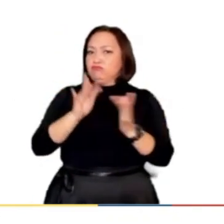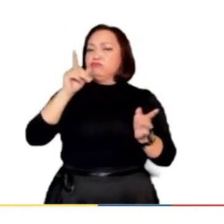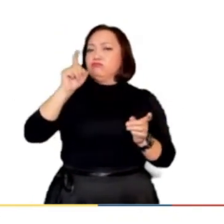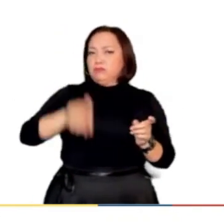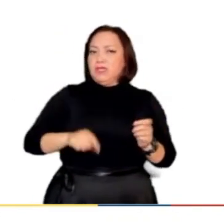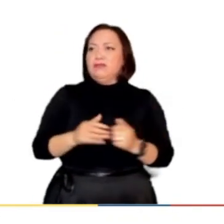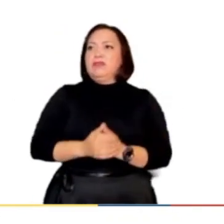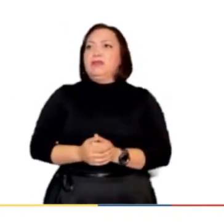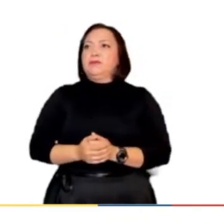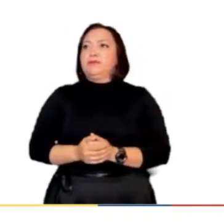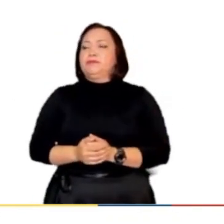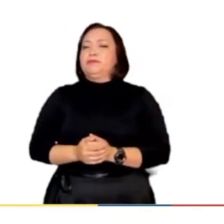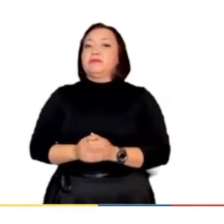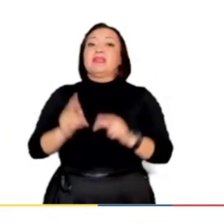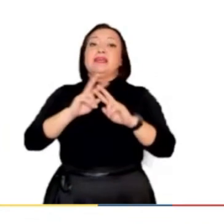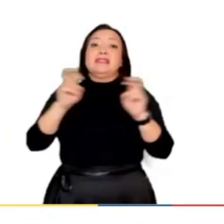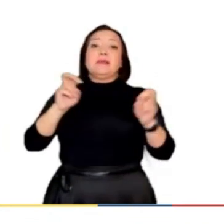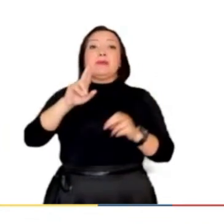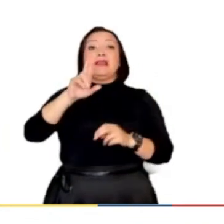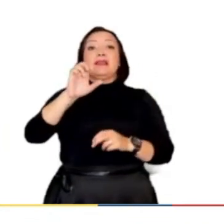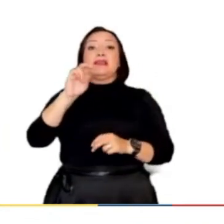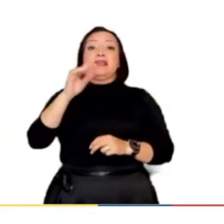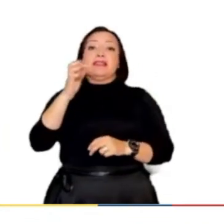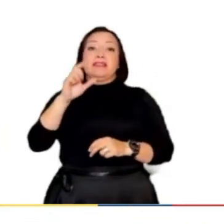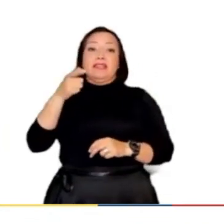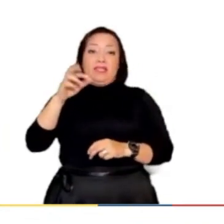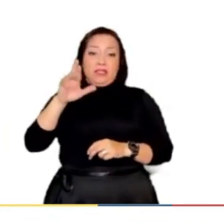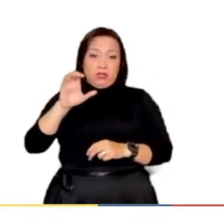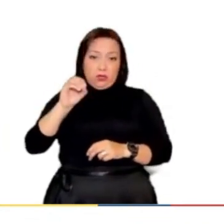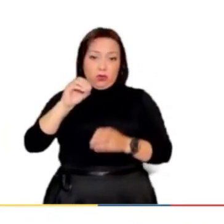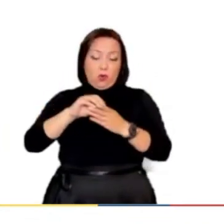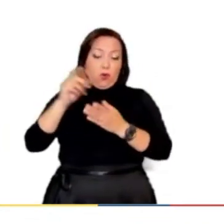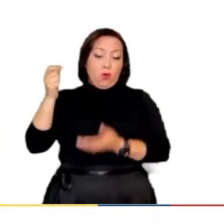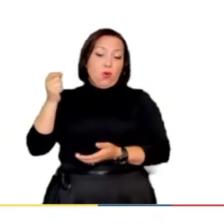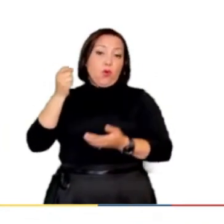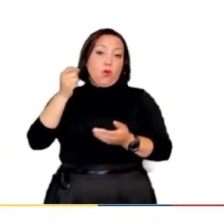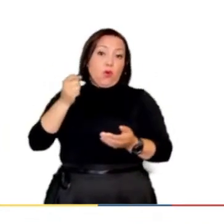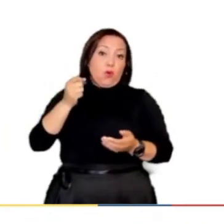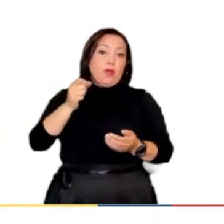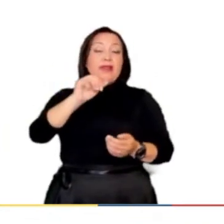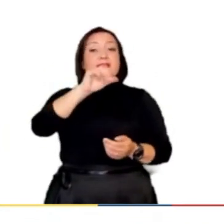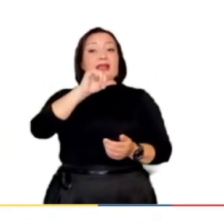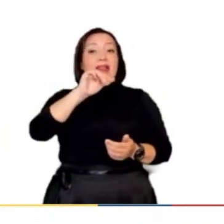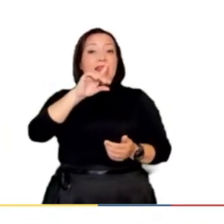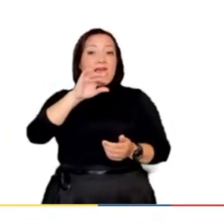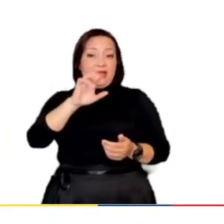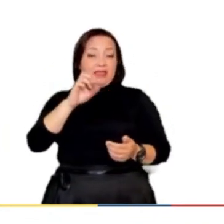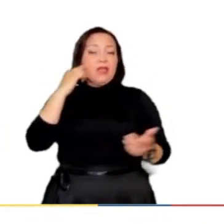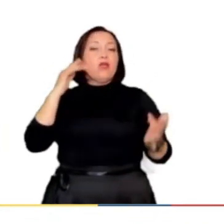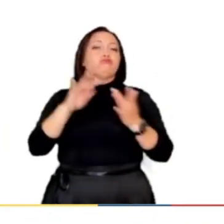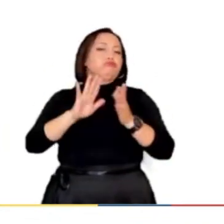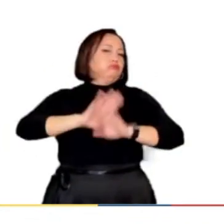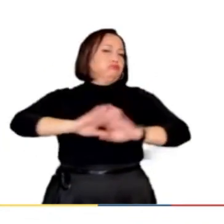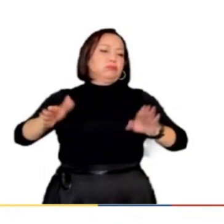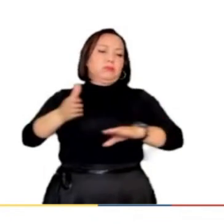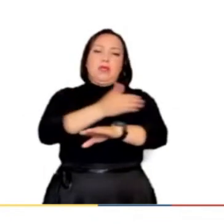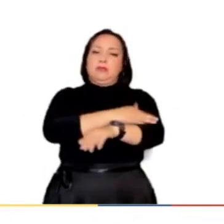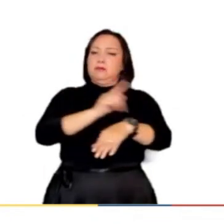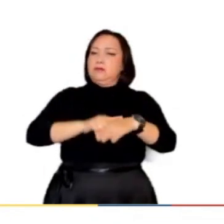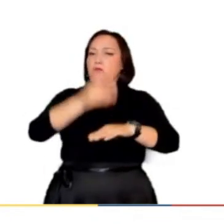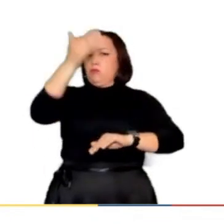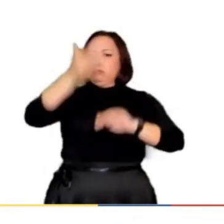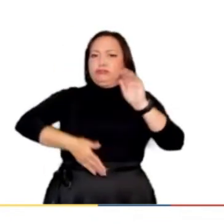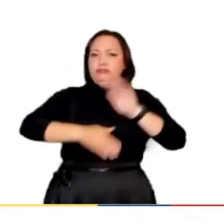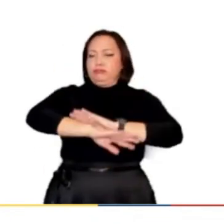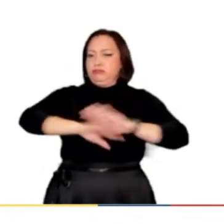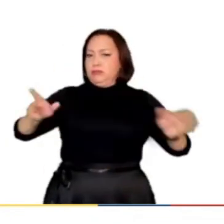mundo del reintegro, el plazo general de reintegro. En el mundo a LADI ya se ve cumplido el plazo general de reintegro, el